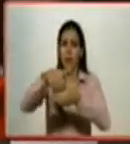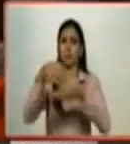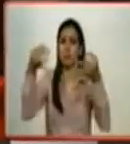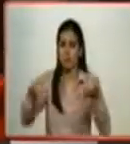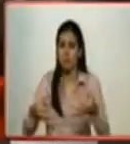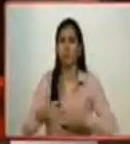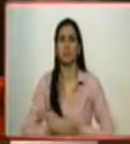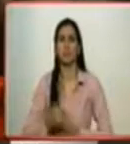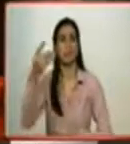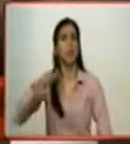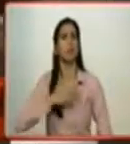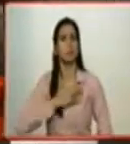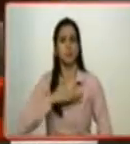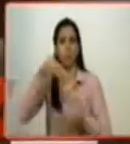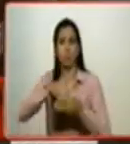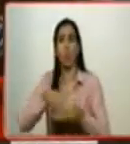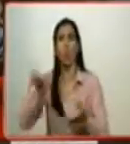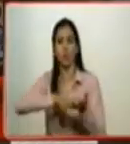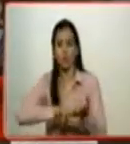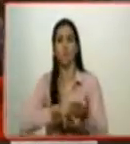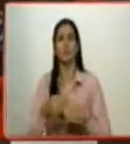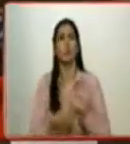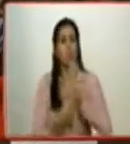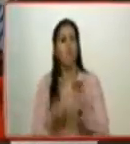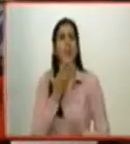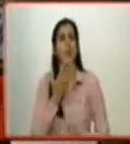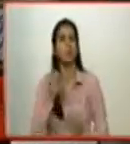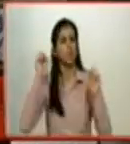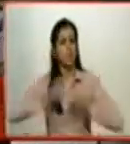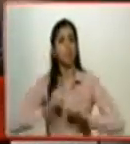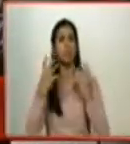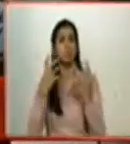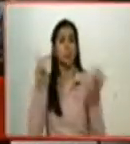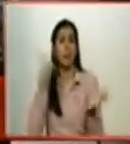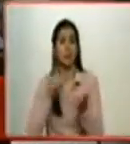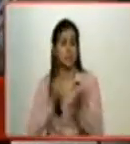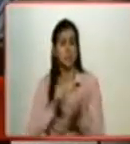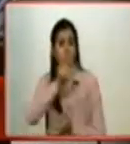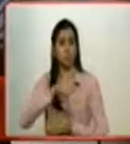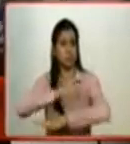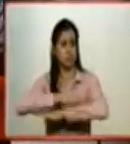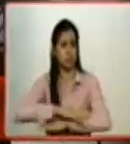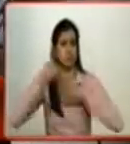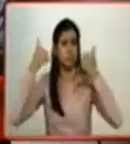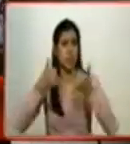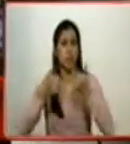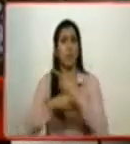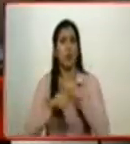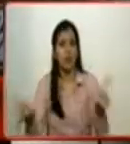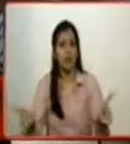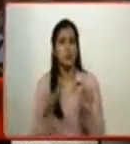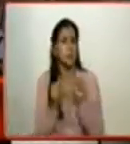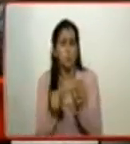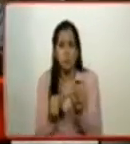al voto. Hemos sido una vez más ejemplo de participación ciudadana, de civismo, de democracia, para